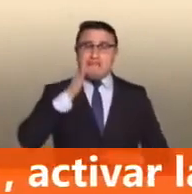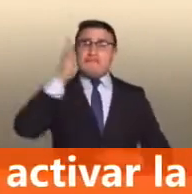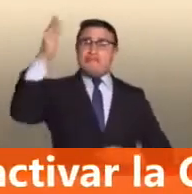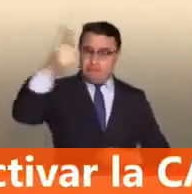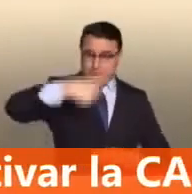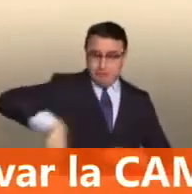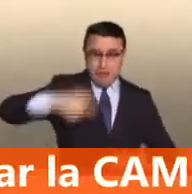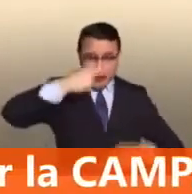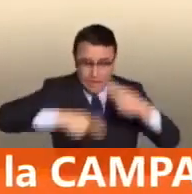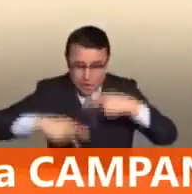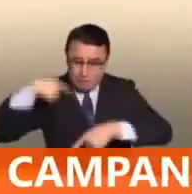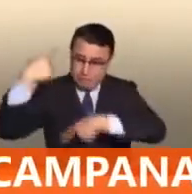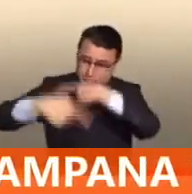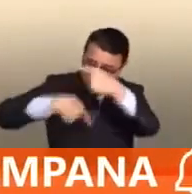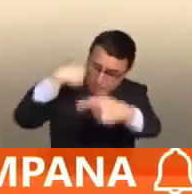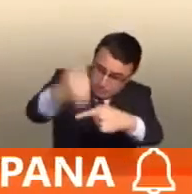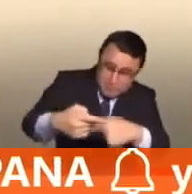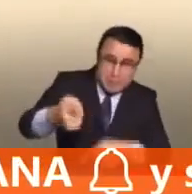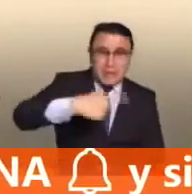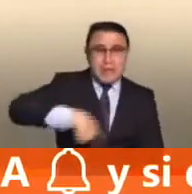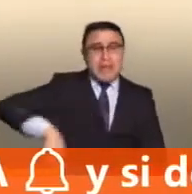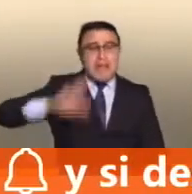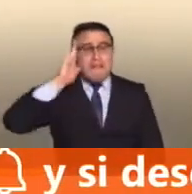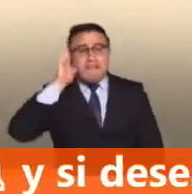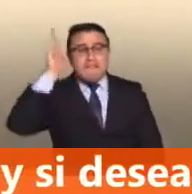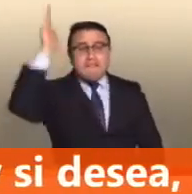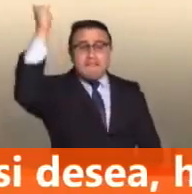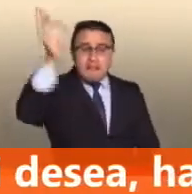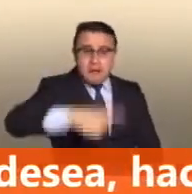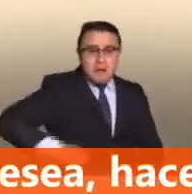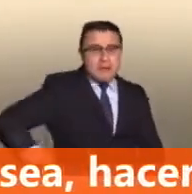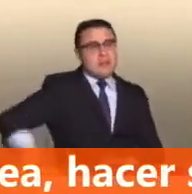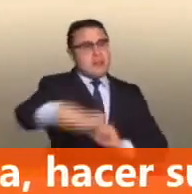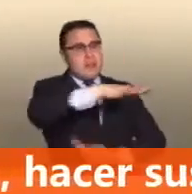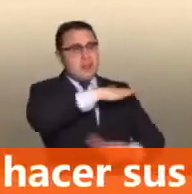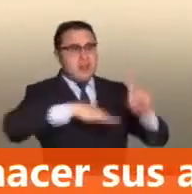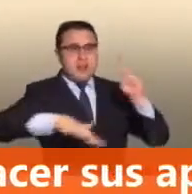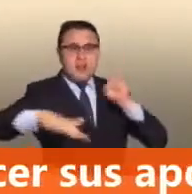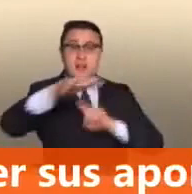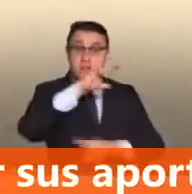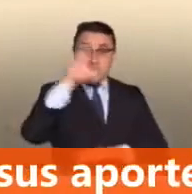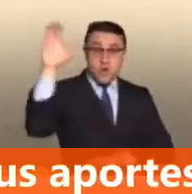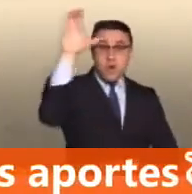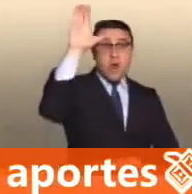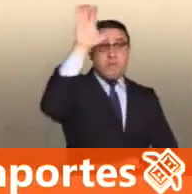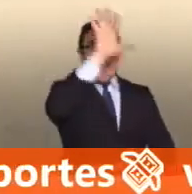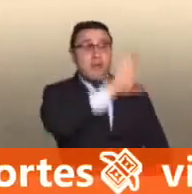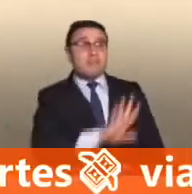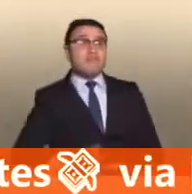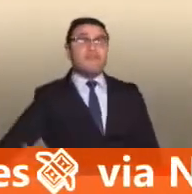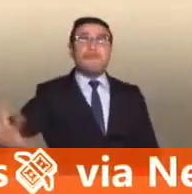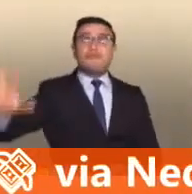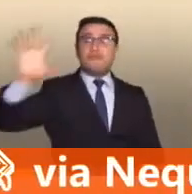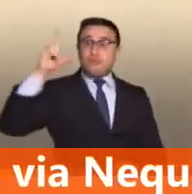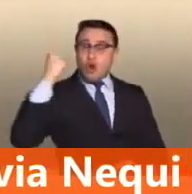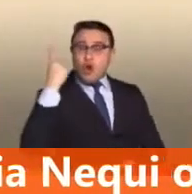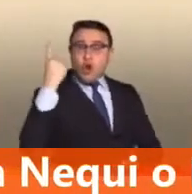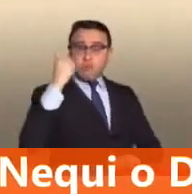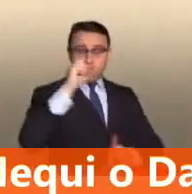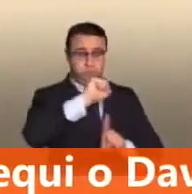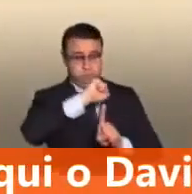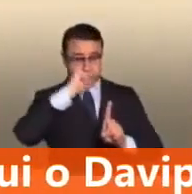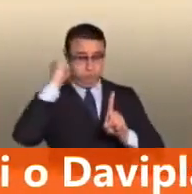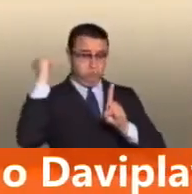futuras generaciones las circunstancias de que quizás Colombia, como una única sociedad en